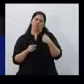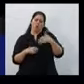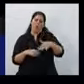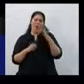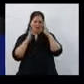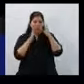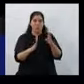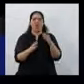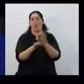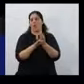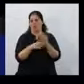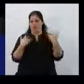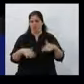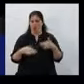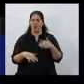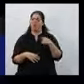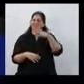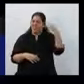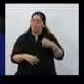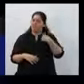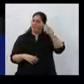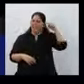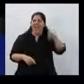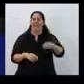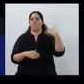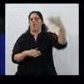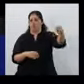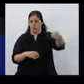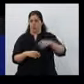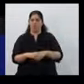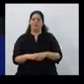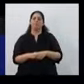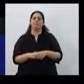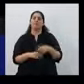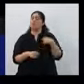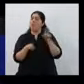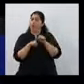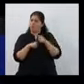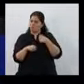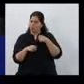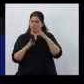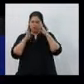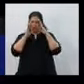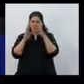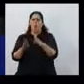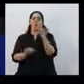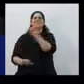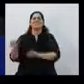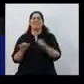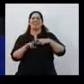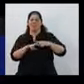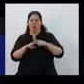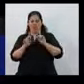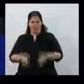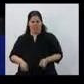a la educación porque verdaderamente yo creo que ahí está el futuro cómo le voy a prestar mucha atención a la ciencia y la tecnología